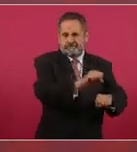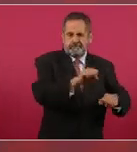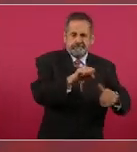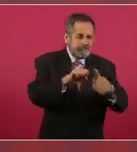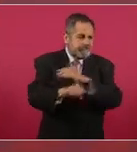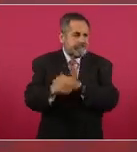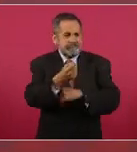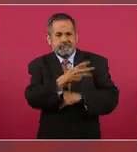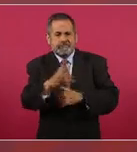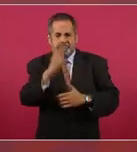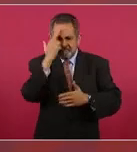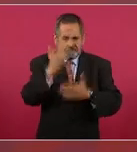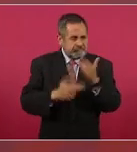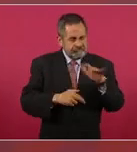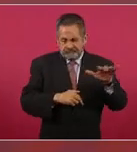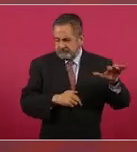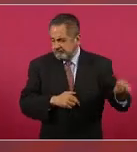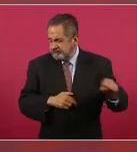delincuentes.